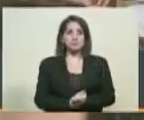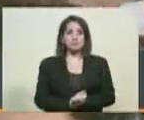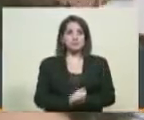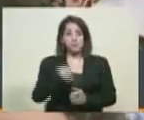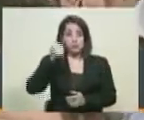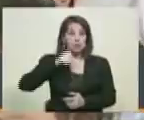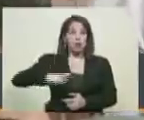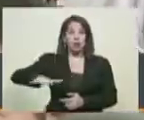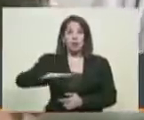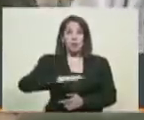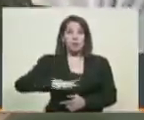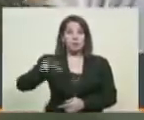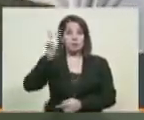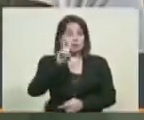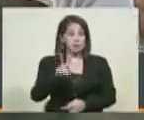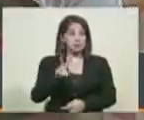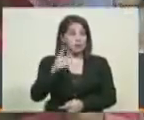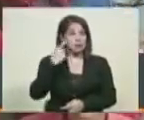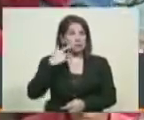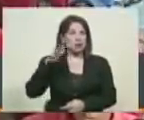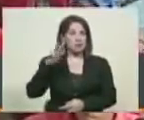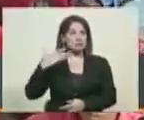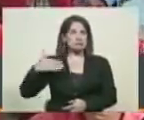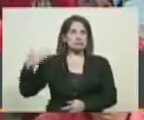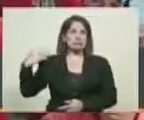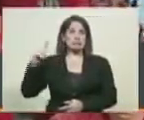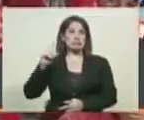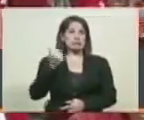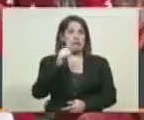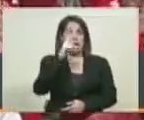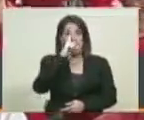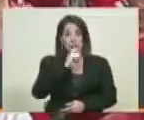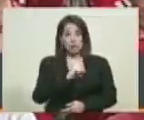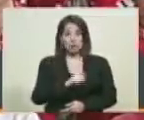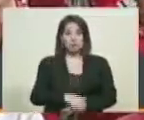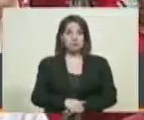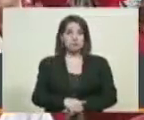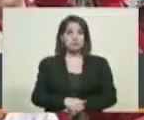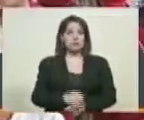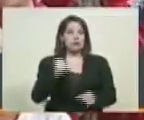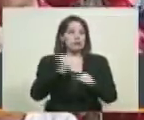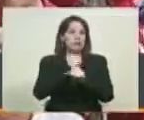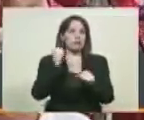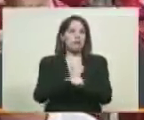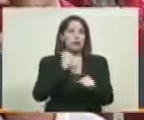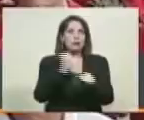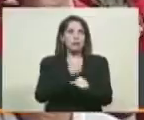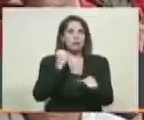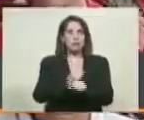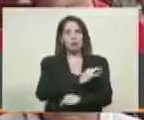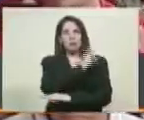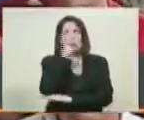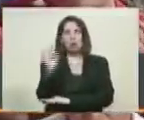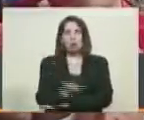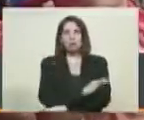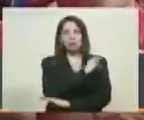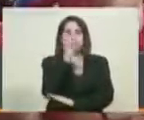pueblo de Venezuela. Parece que hubiera sido hace 10 años, porque no paramos de trabajar.